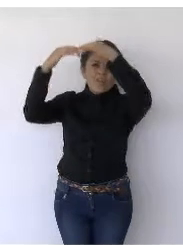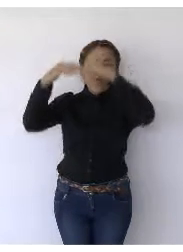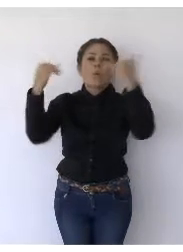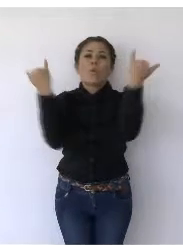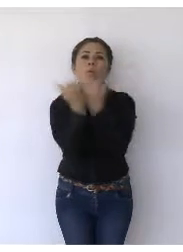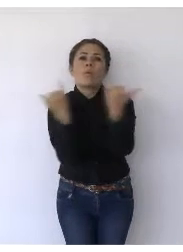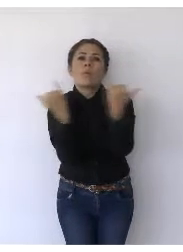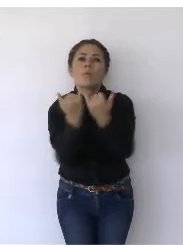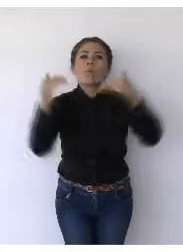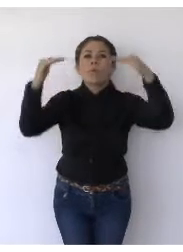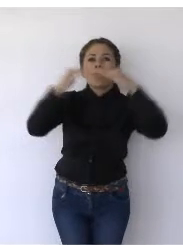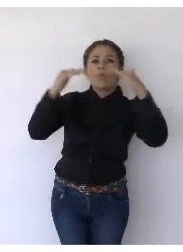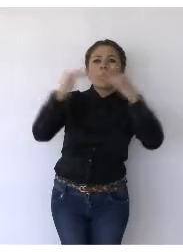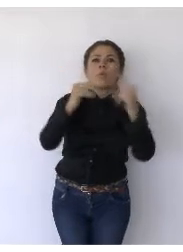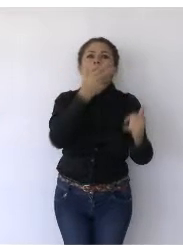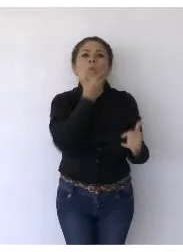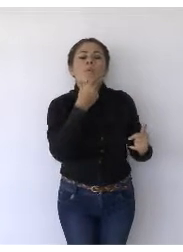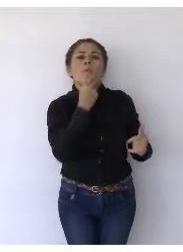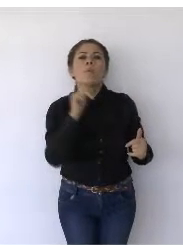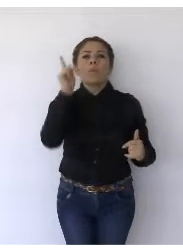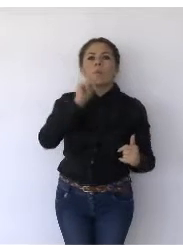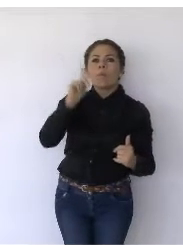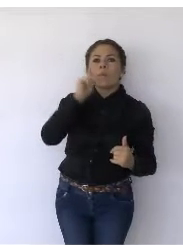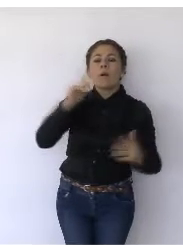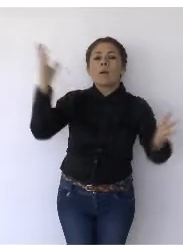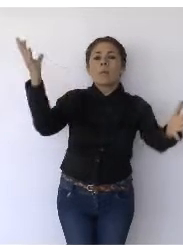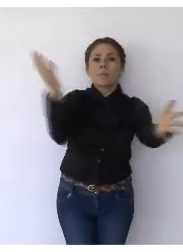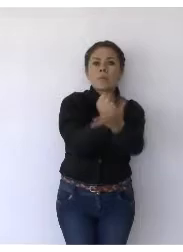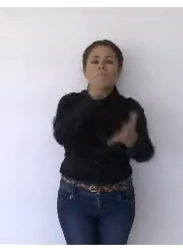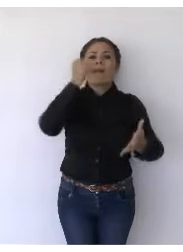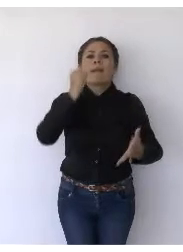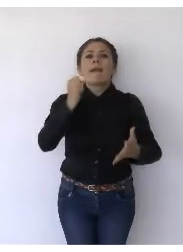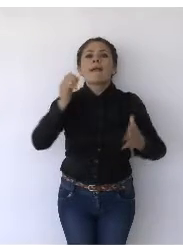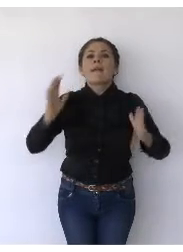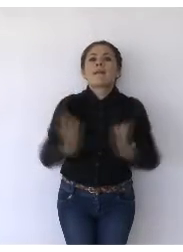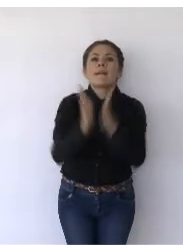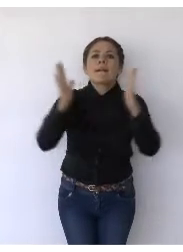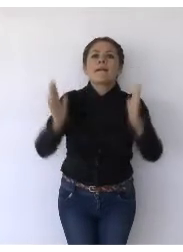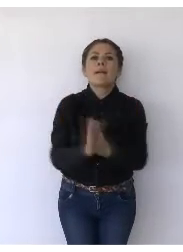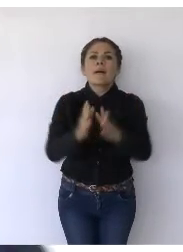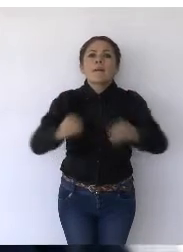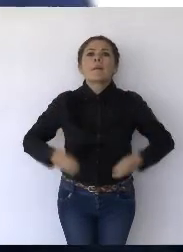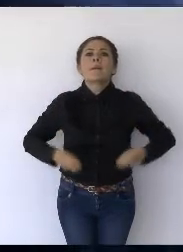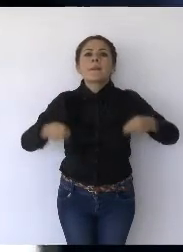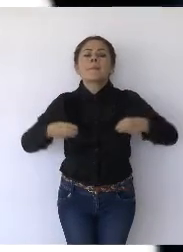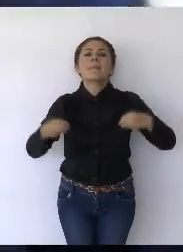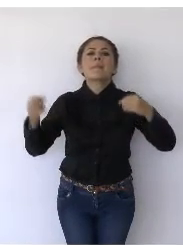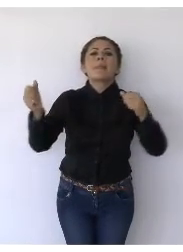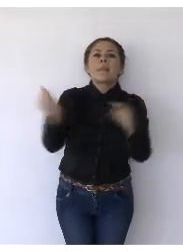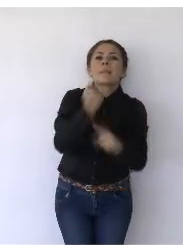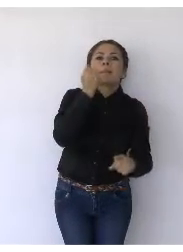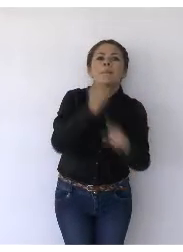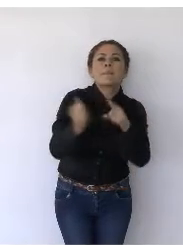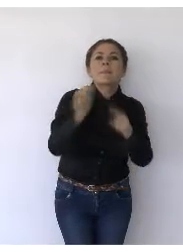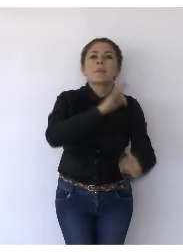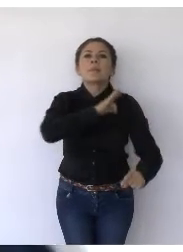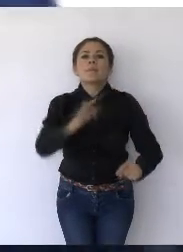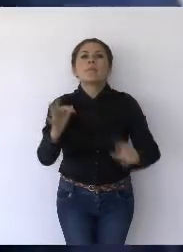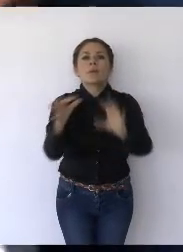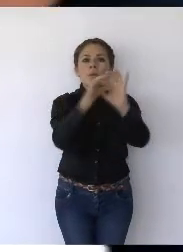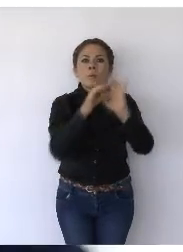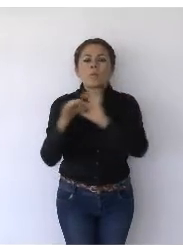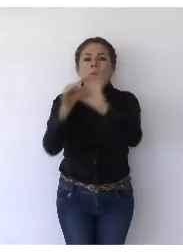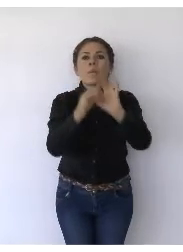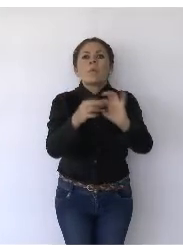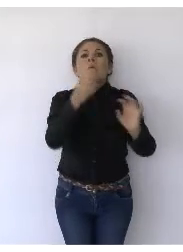de la igualdad para todos y todas. Para lograrlo, contamos con la campaña Vivir sin violencia es posible, donde los hombres